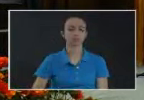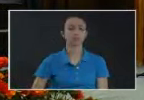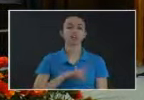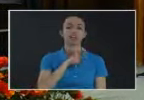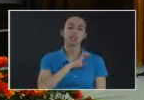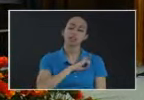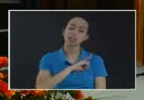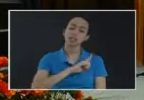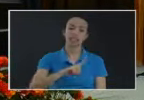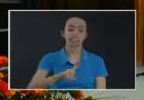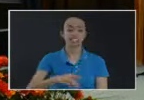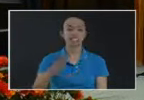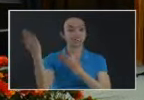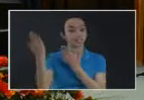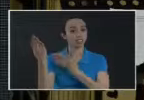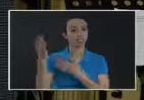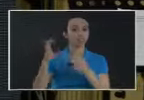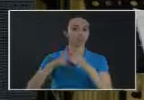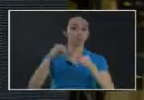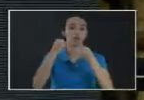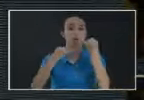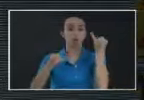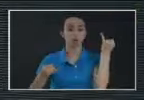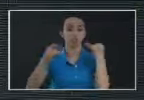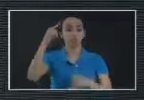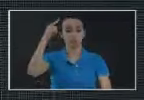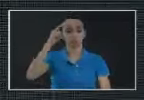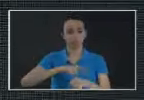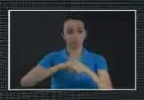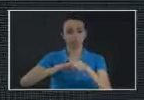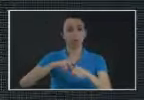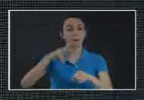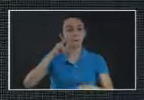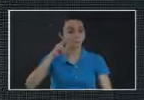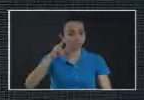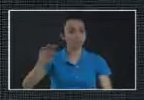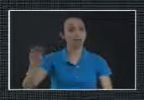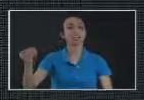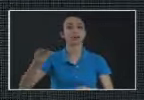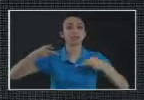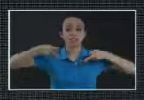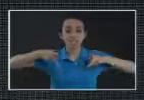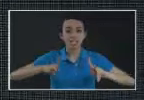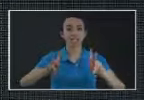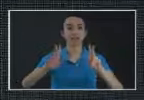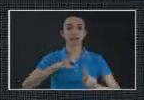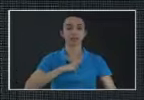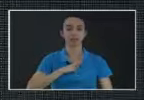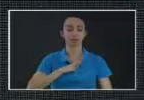Eres servidor del último tiempo. Mira qué privilegio tenemos.